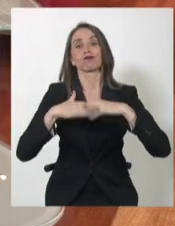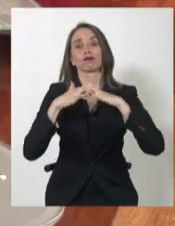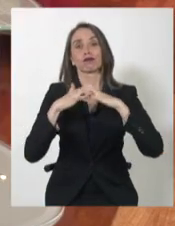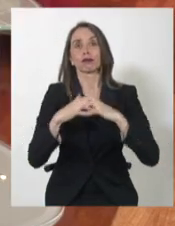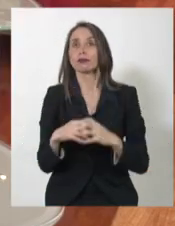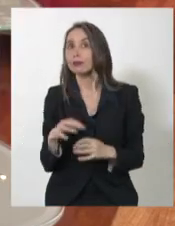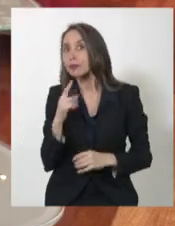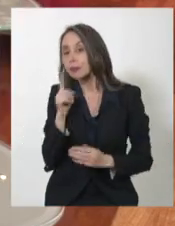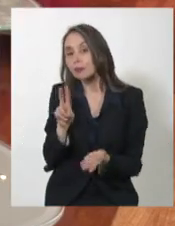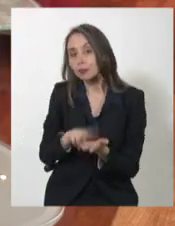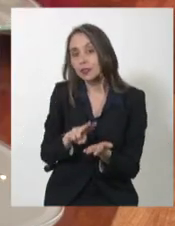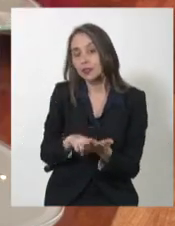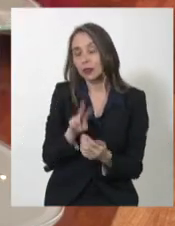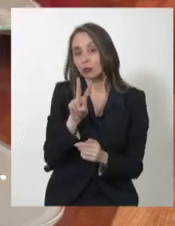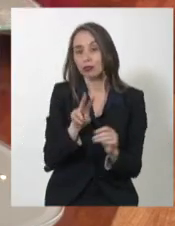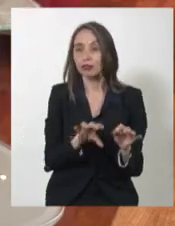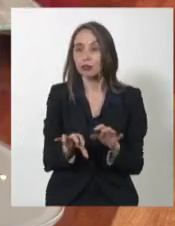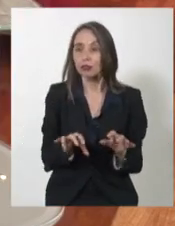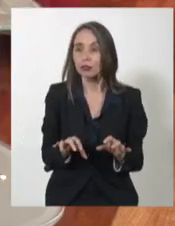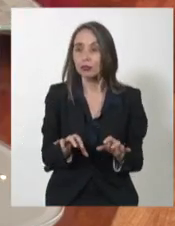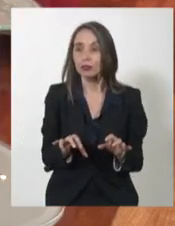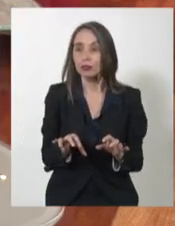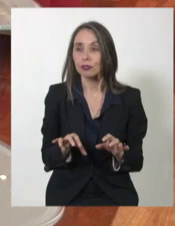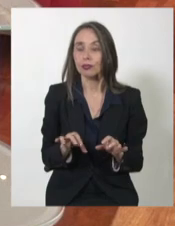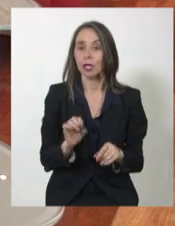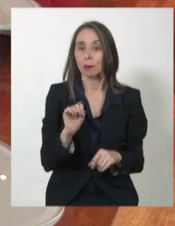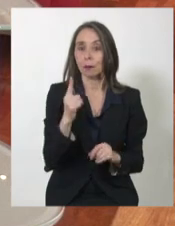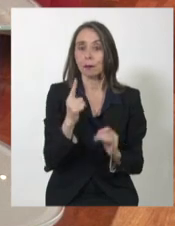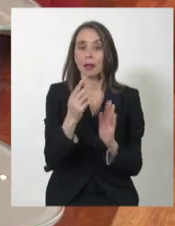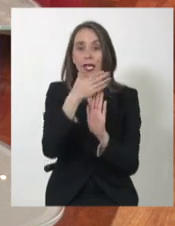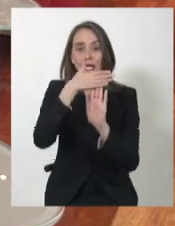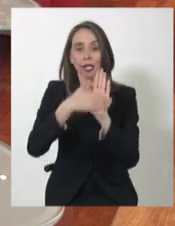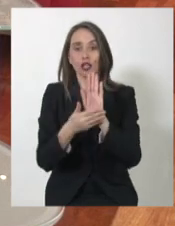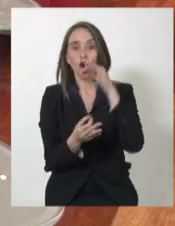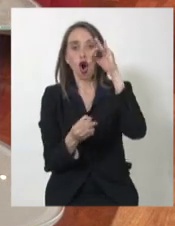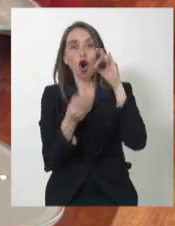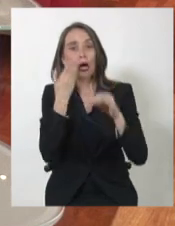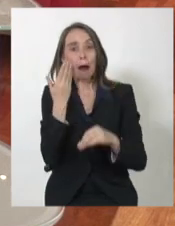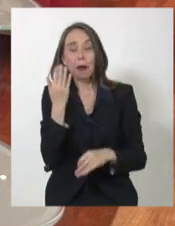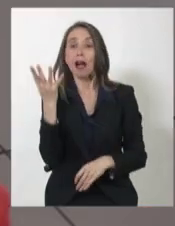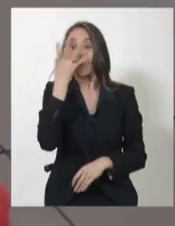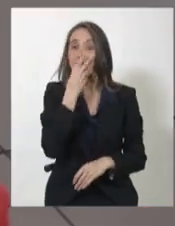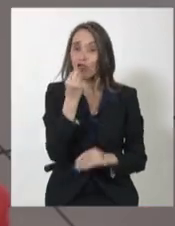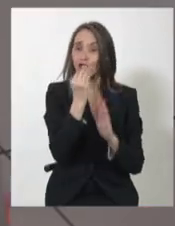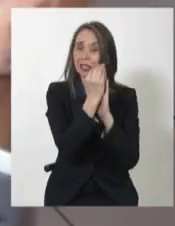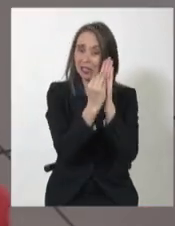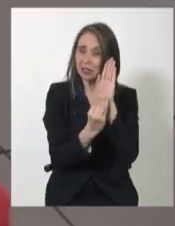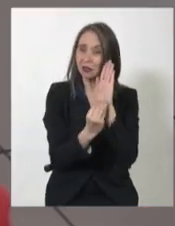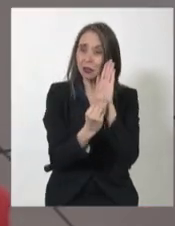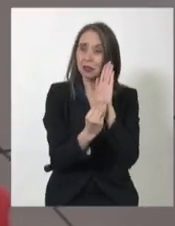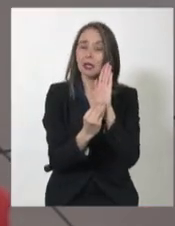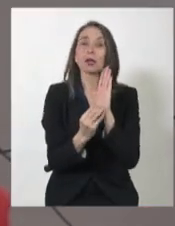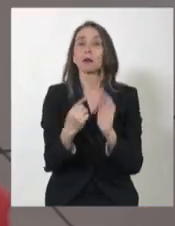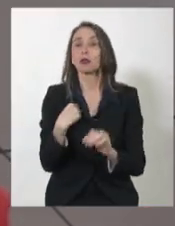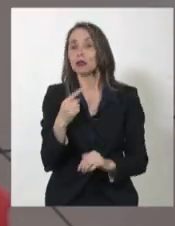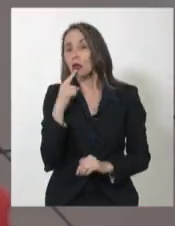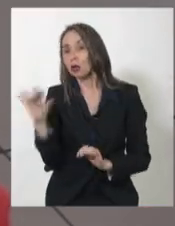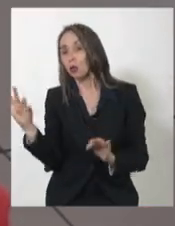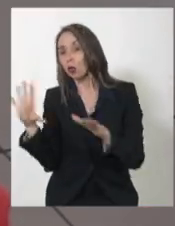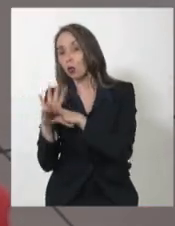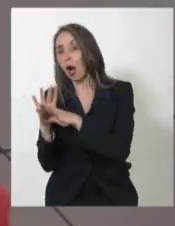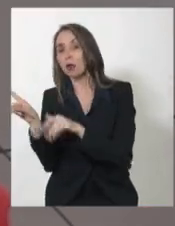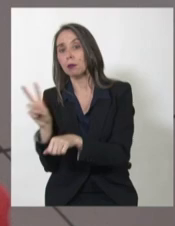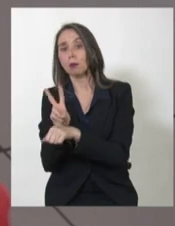Yo, la verdad, dos cosas. La primera, la hoja en blanco es una figura, es bonita la figura, ¿no? Pero suscribo lo que dice la profesora Ana